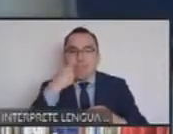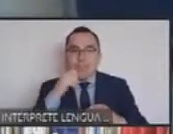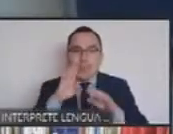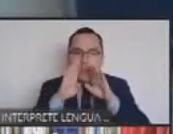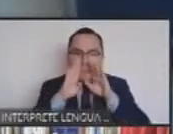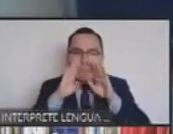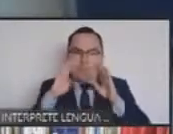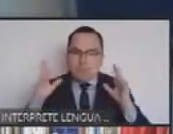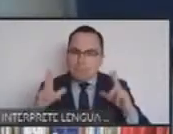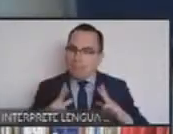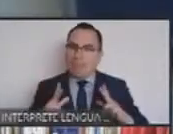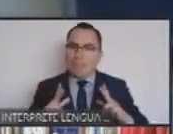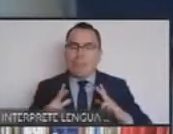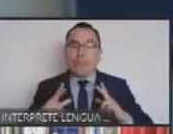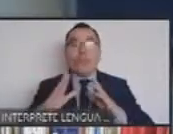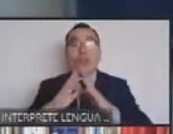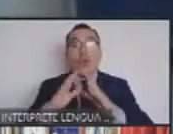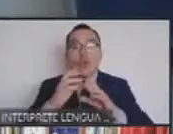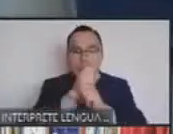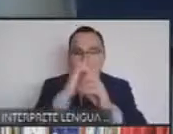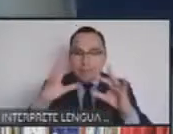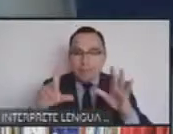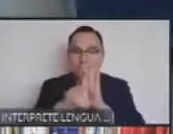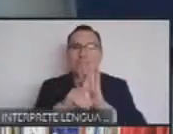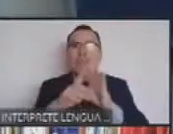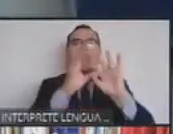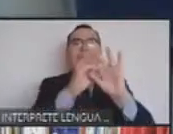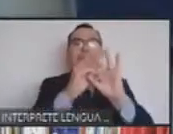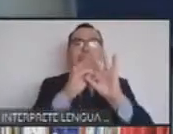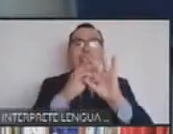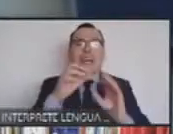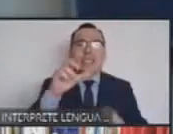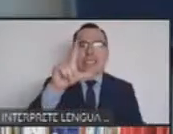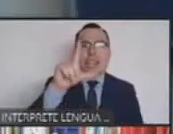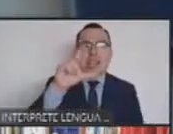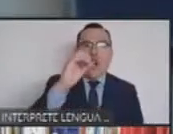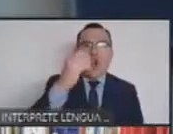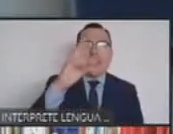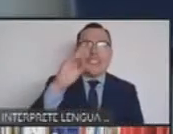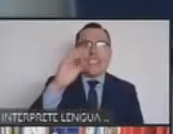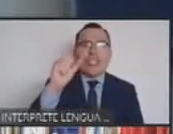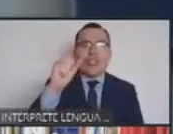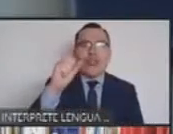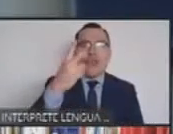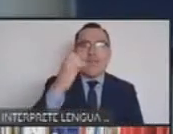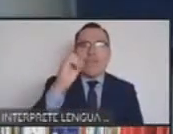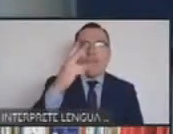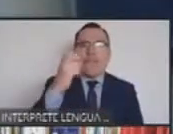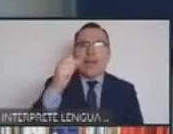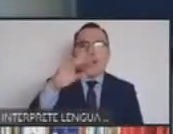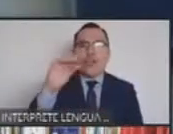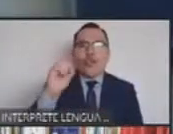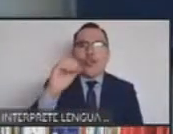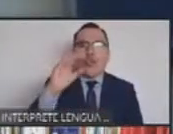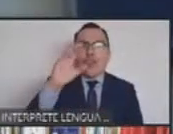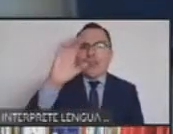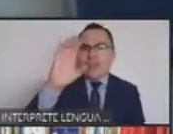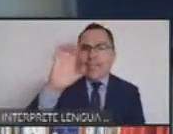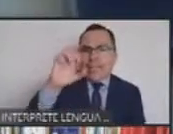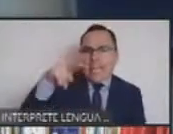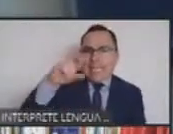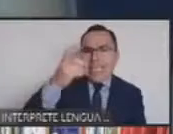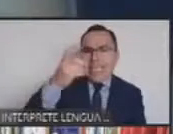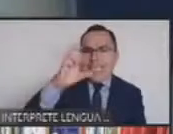Eduardo Engel. Muchas gracias, don Luis Cordero. Muchas gracias, ministra Ángela Vivanco. Ha sido una maravillosa